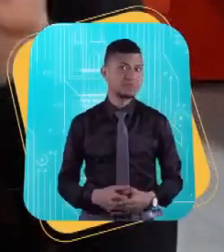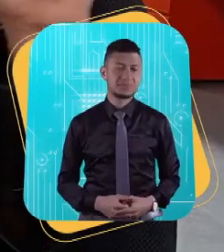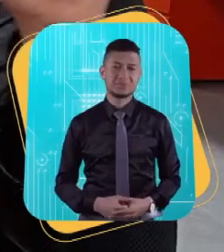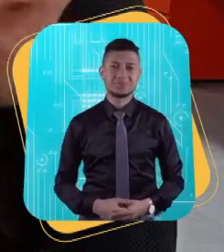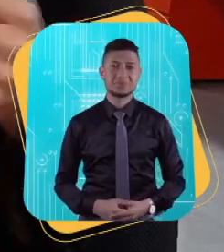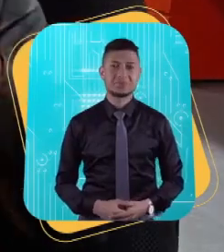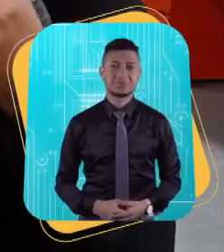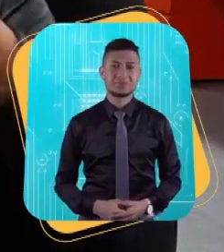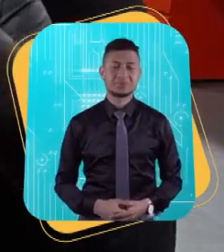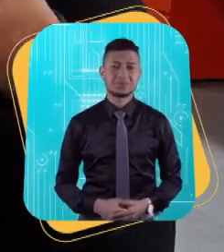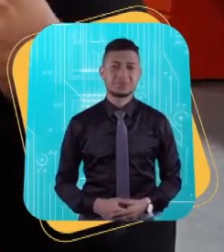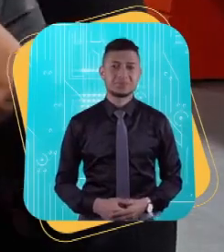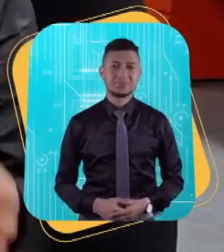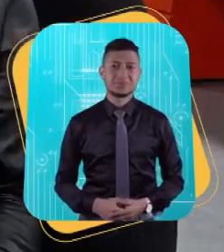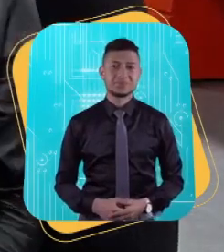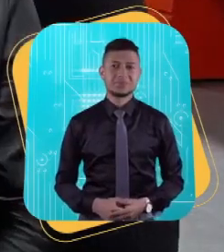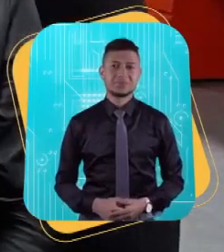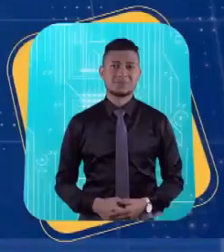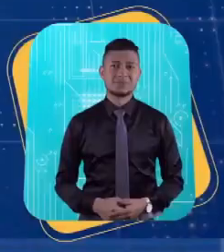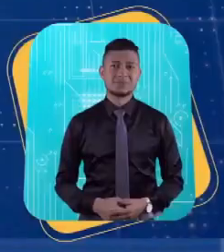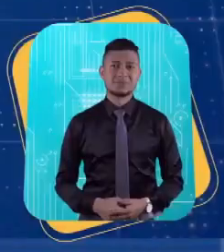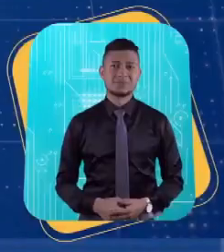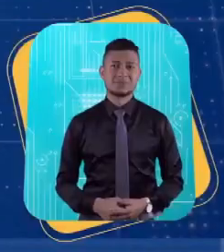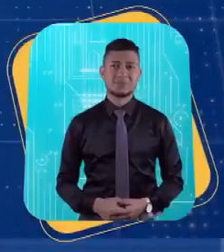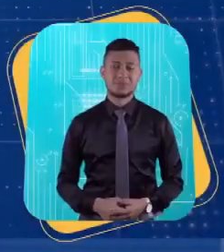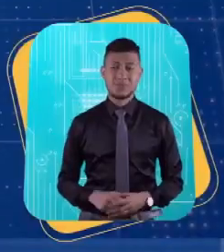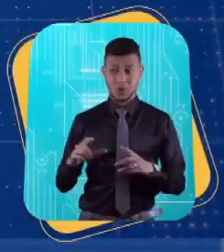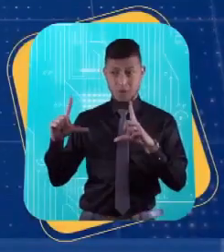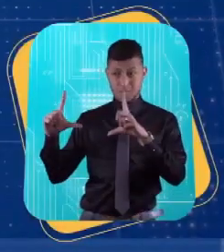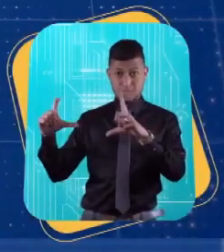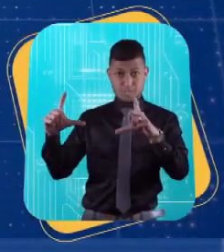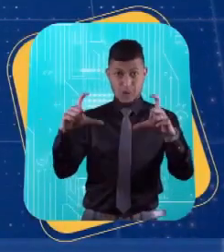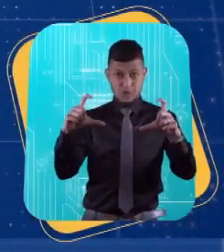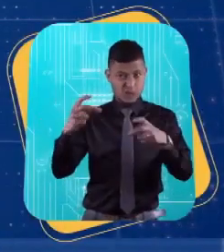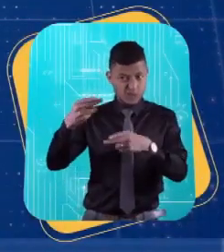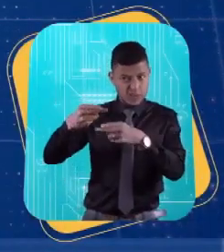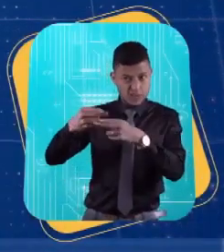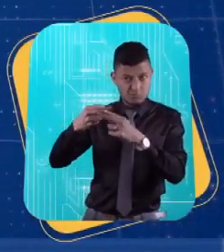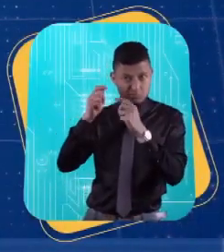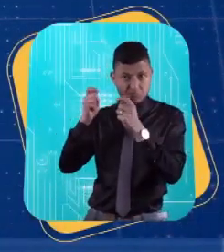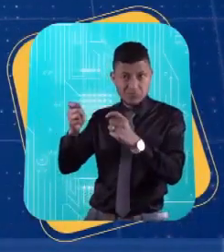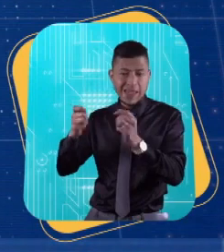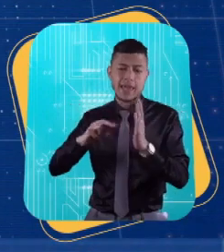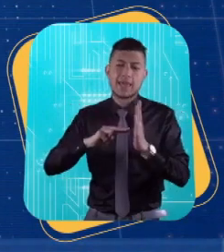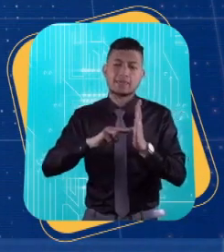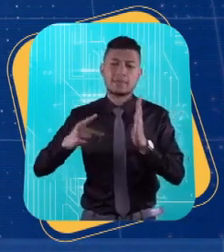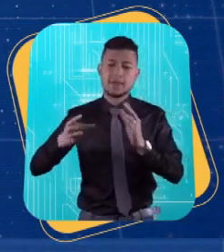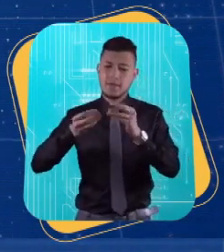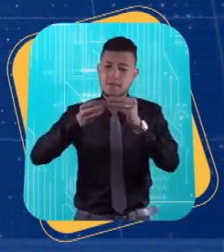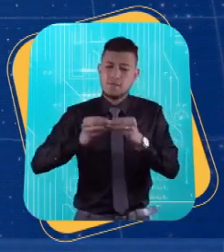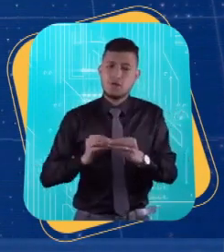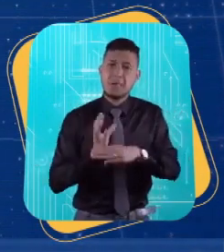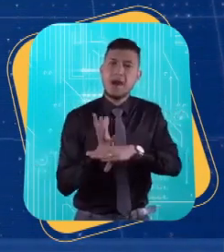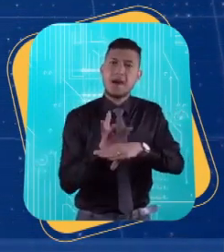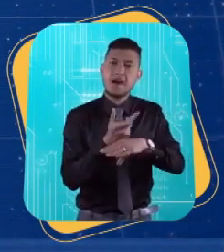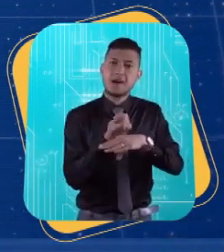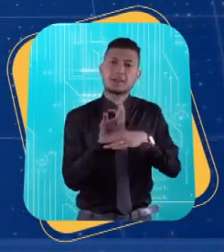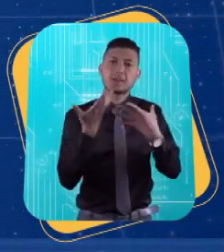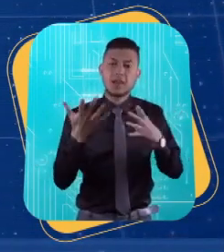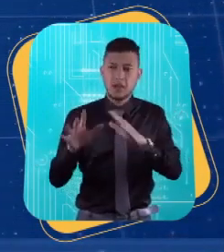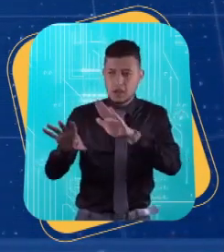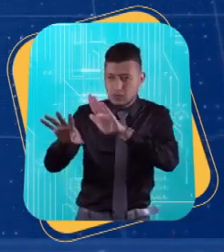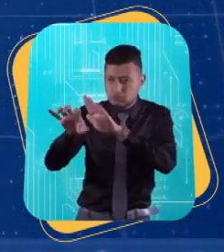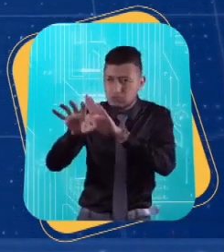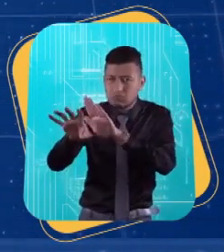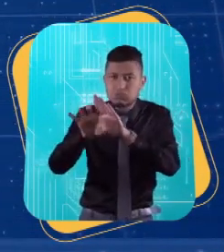tomo el control. Se llama fotografía a una técnica y a una forma de arte que